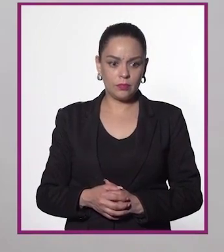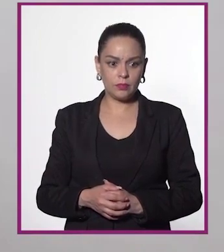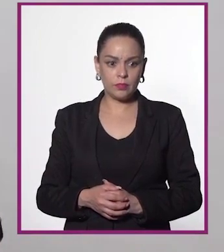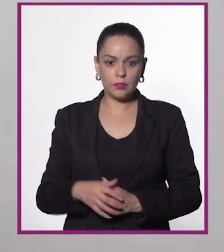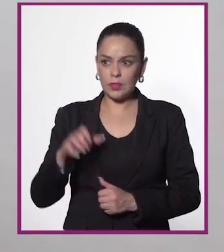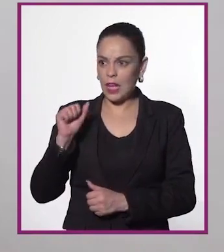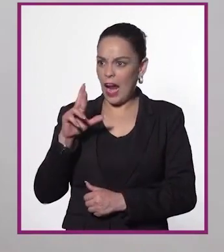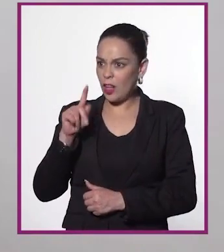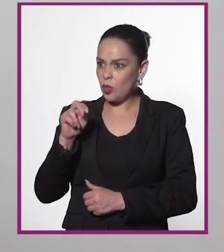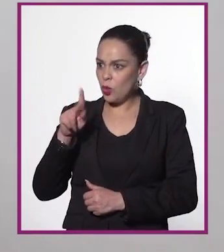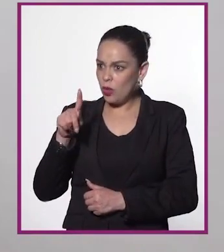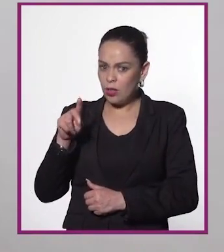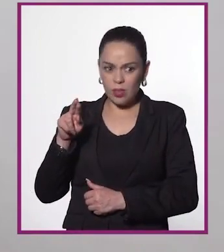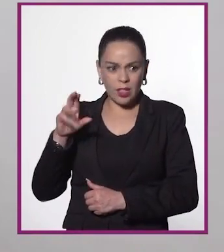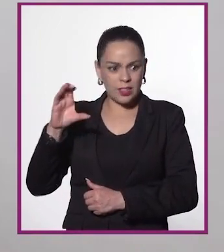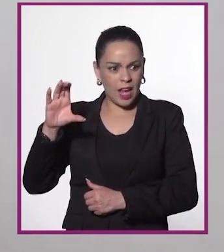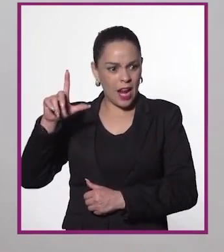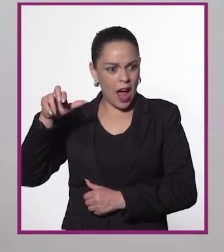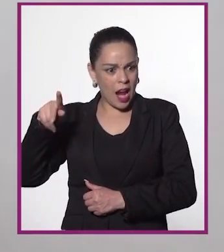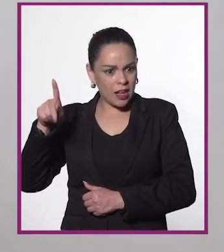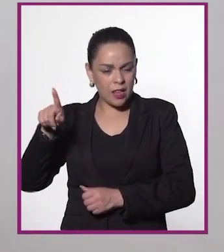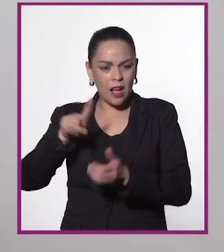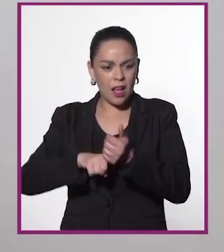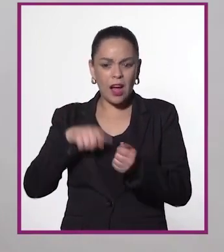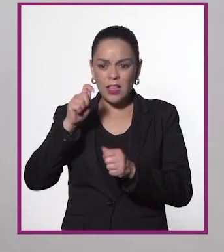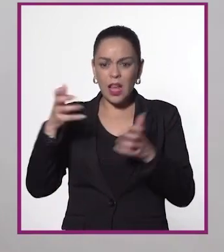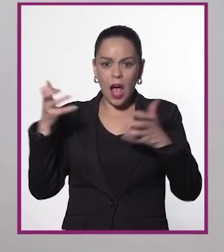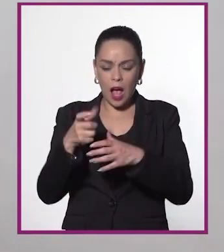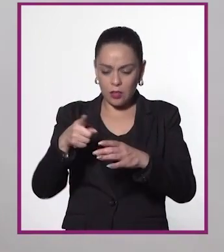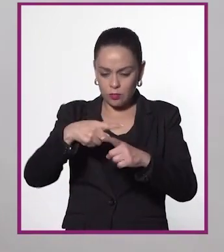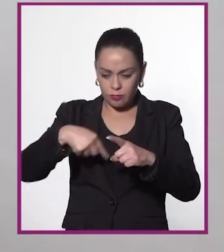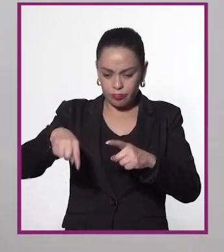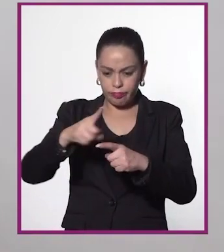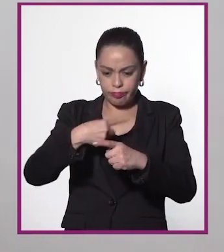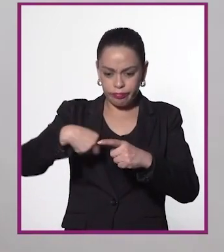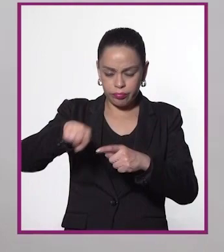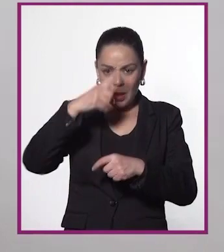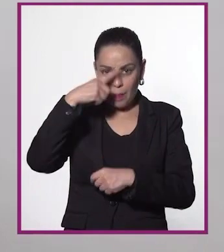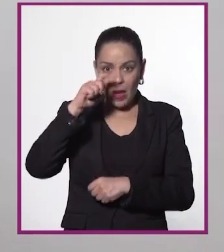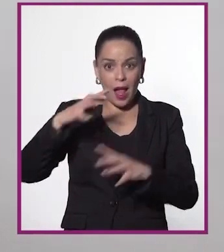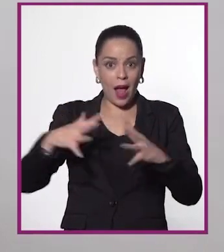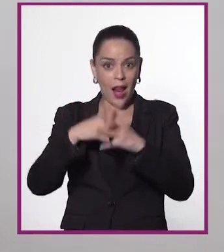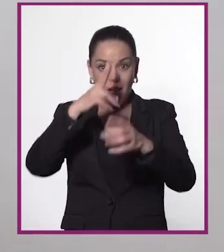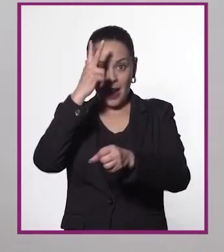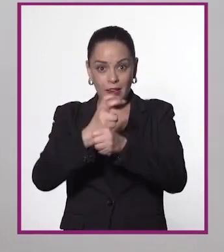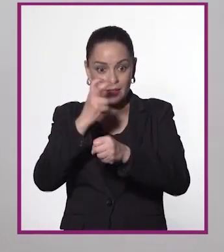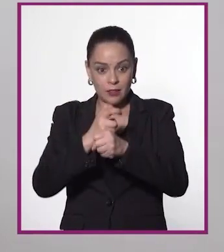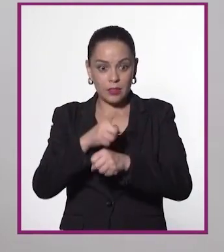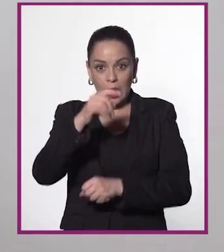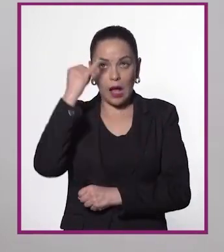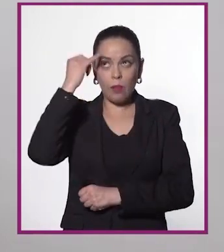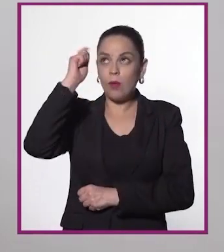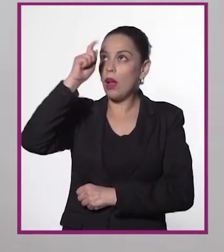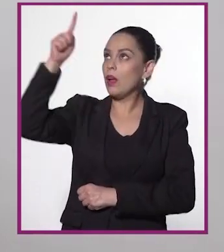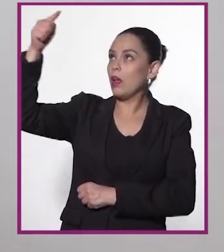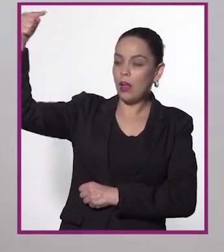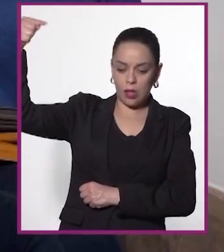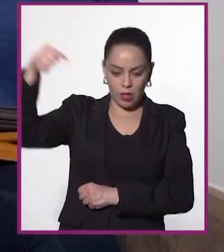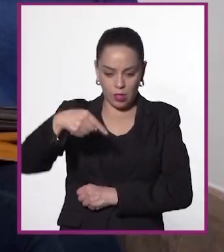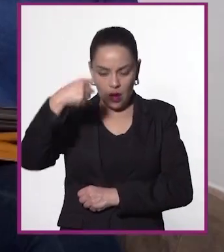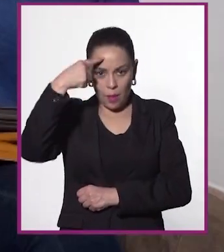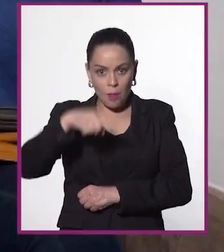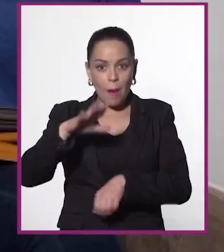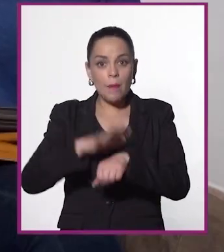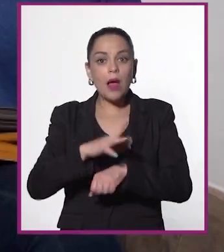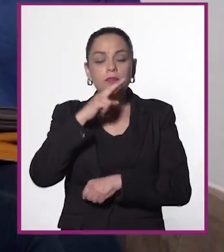¿Arthur C. Clarke? ¿El que trabajó para crear el radar durante la Segunda Guerra Mundial e imaginó los satélites para comunicarnos mejor?